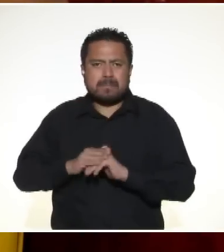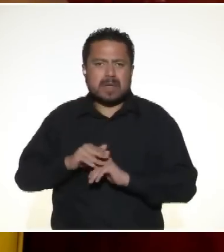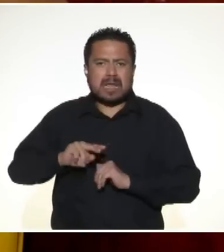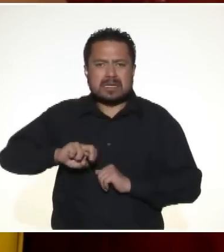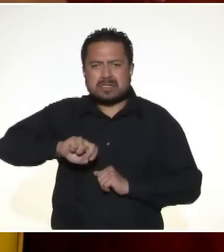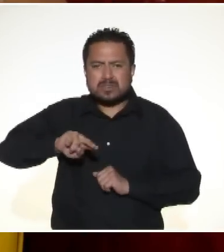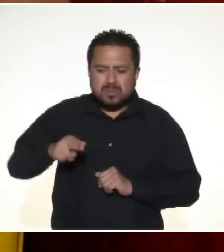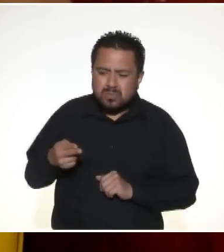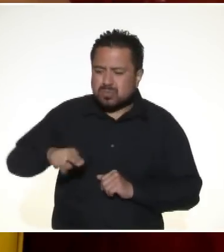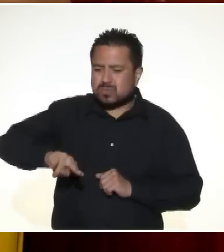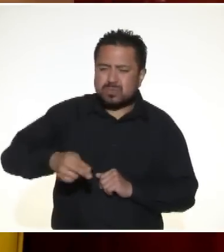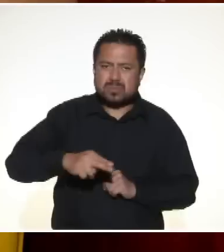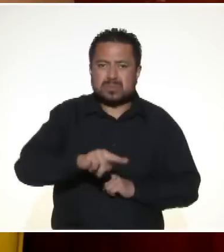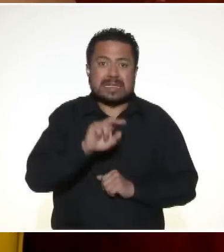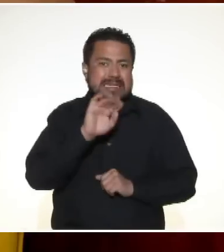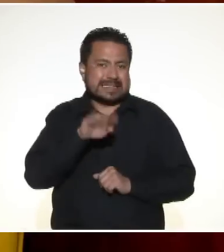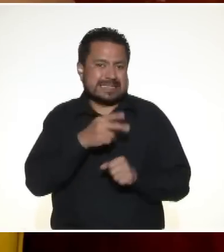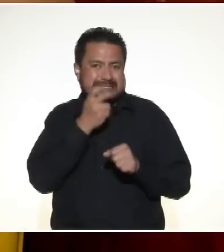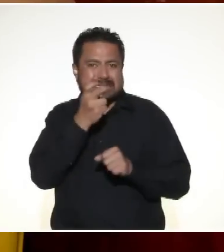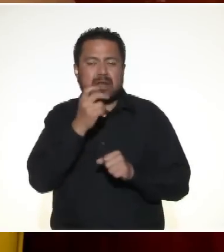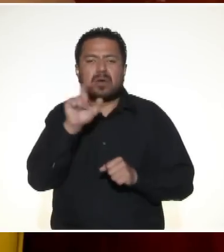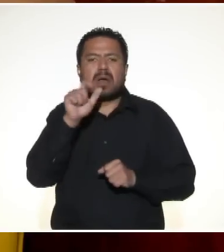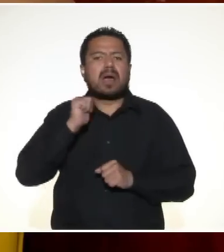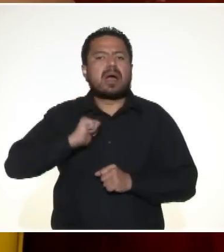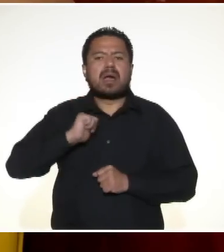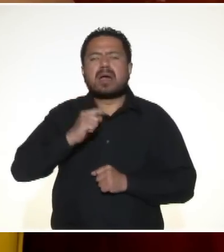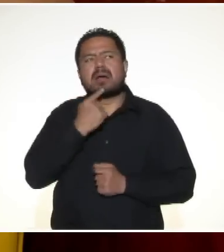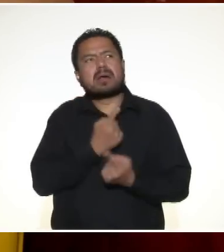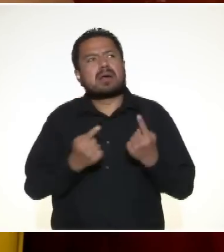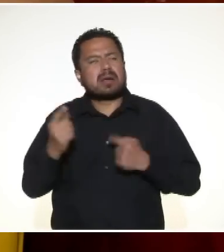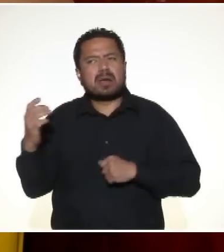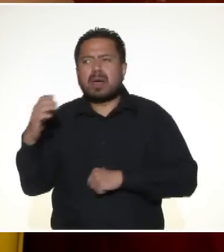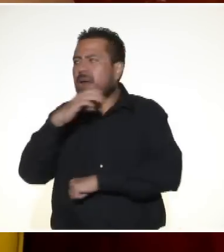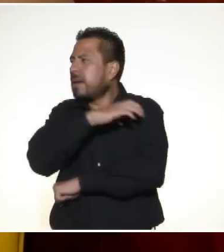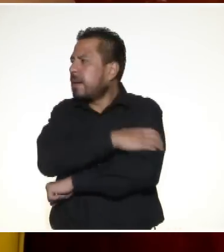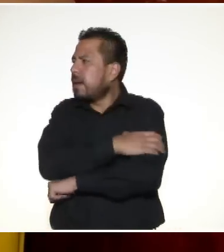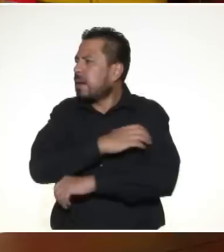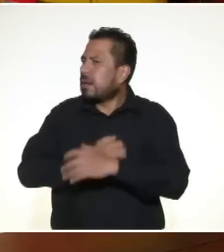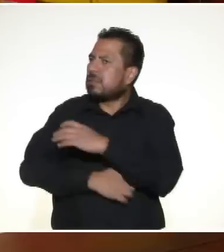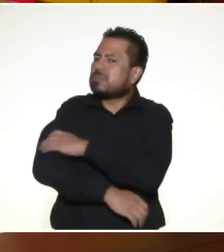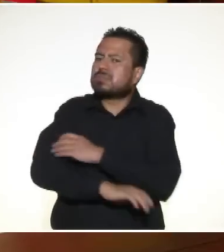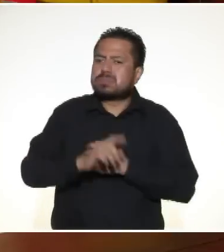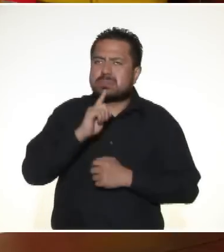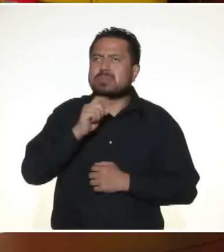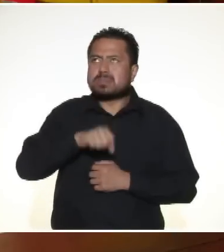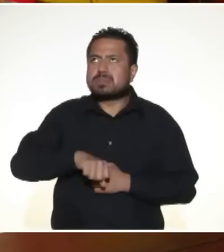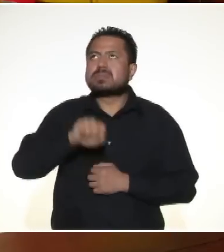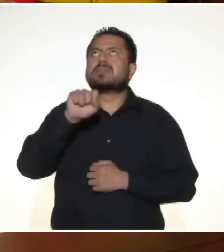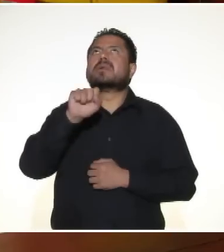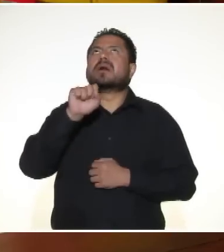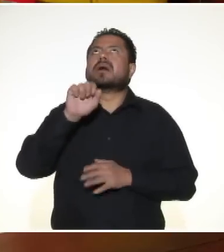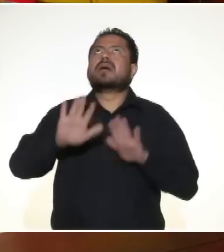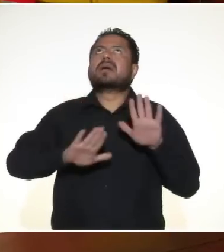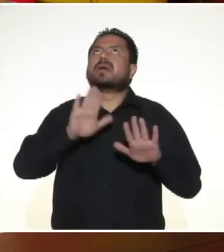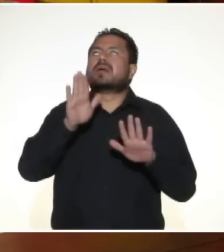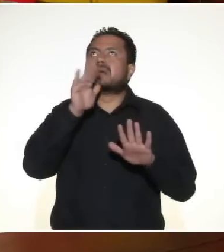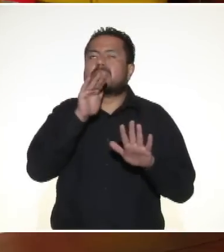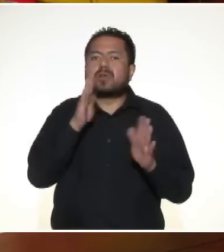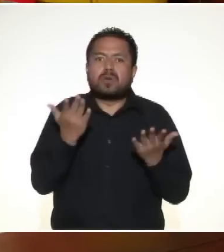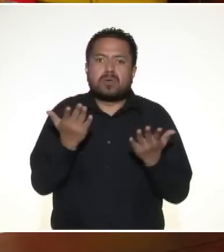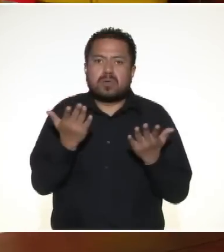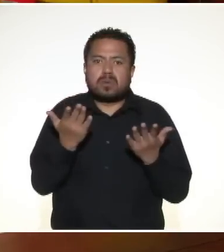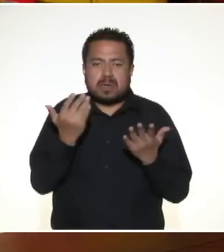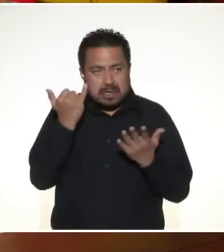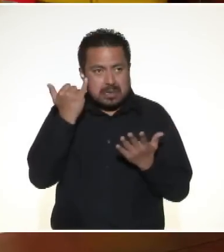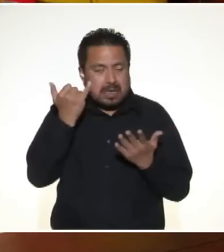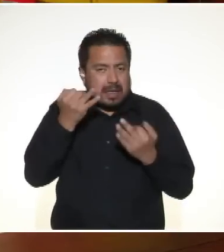movilidad también. O sea, eso voy, porque cuando yo era chico había unos que básicamente te ponían así de boca, o sea, pues, ideales para que nos ahogáramos todos. Entonces, lo